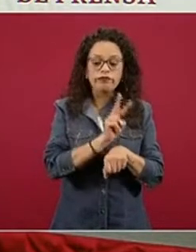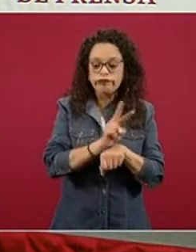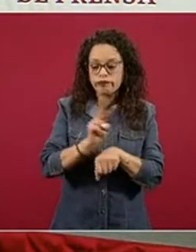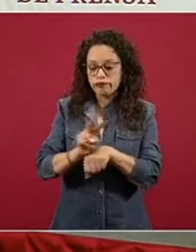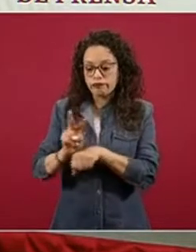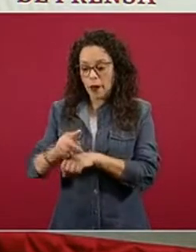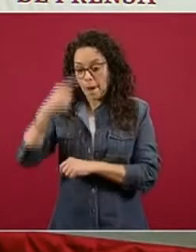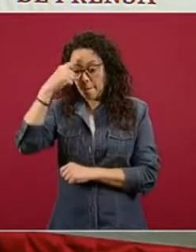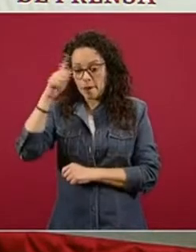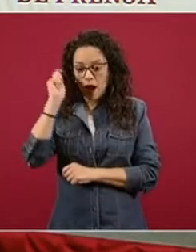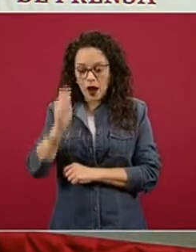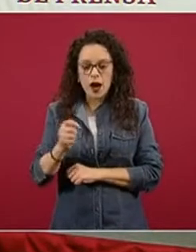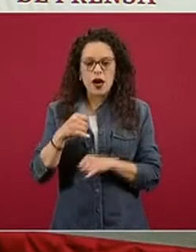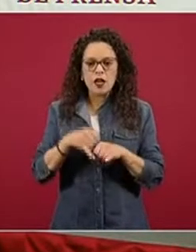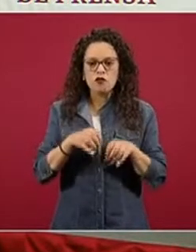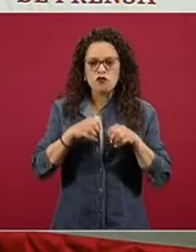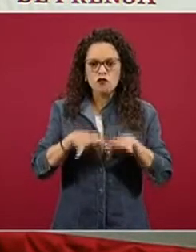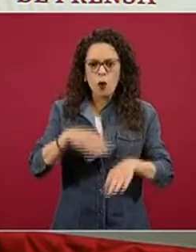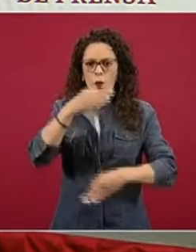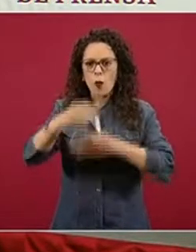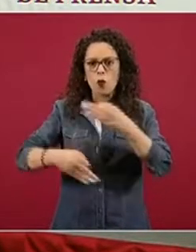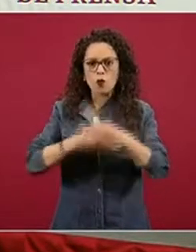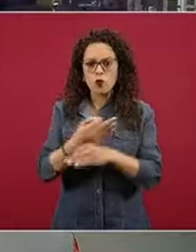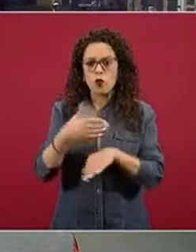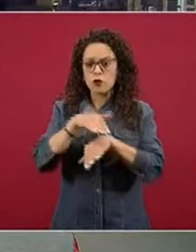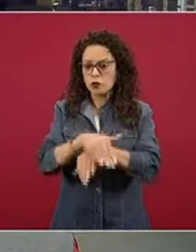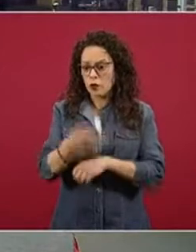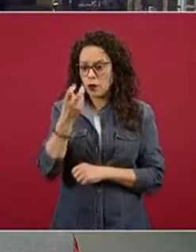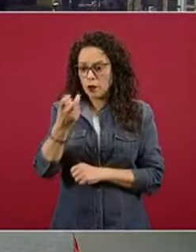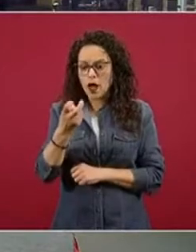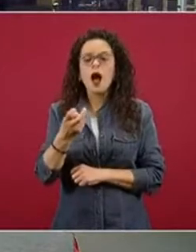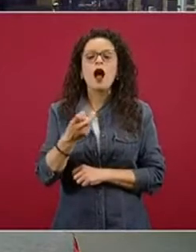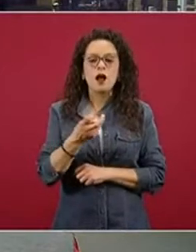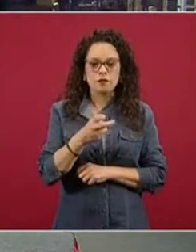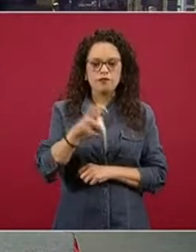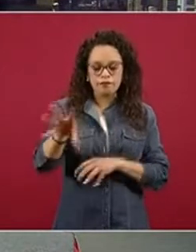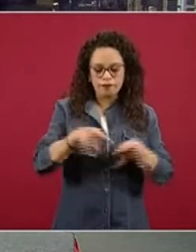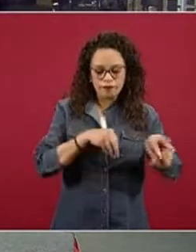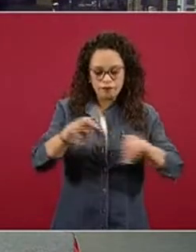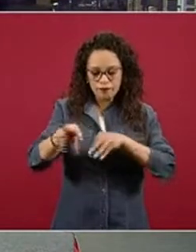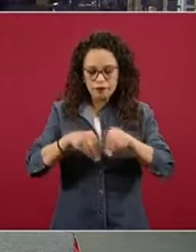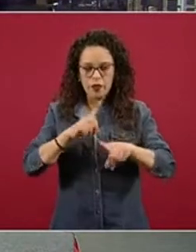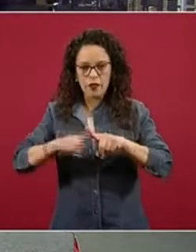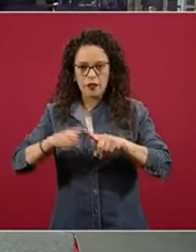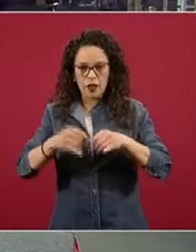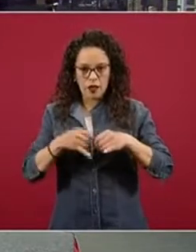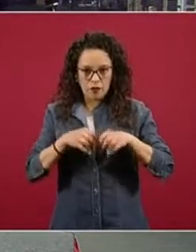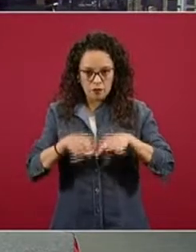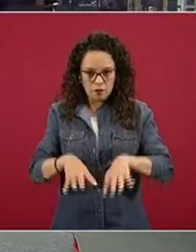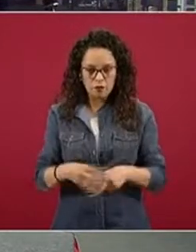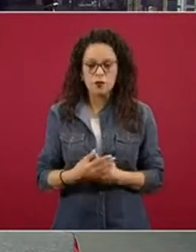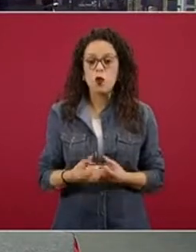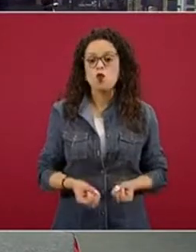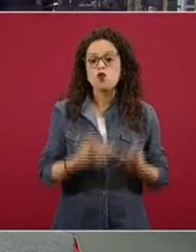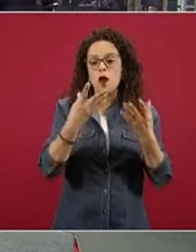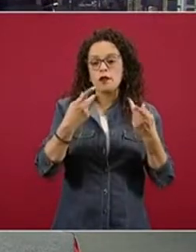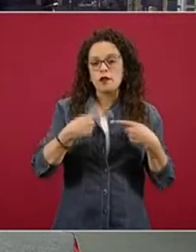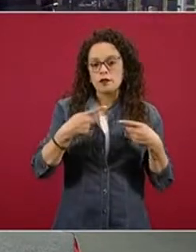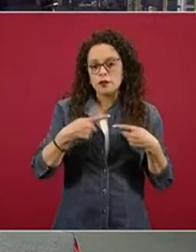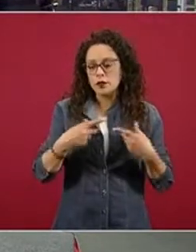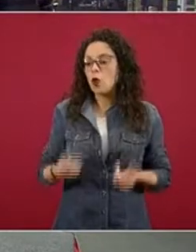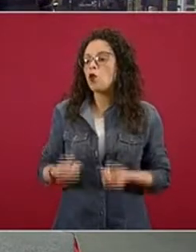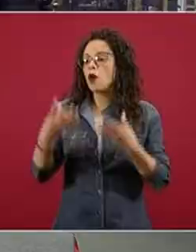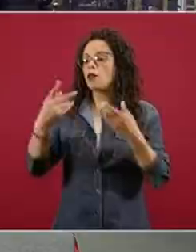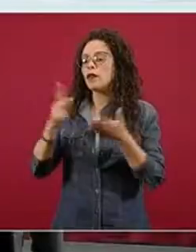captar toda la información referente a los casos, capta el número de veces que una persona puede enfermar, qué